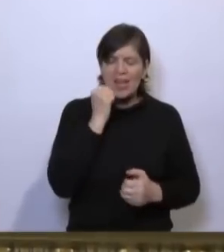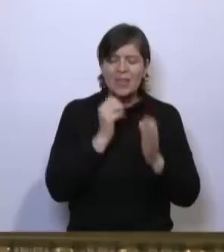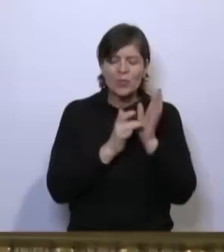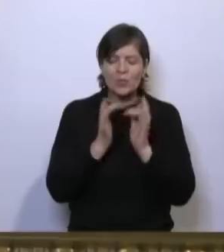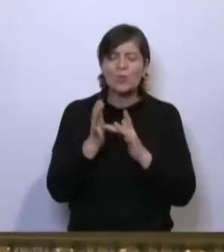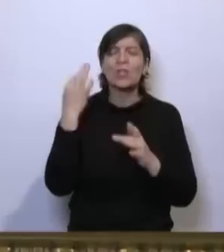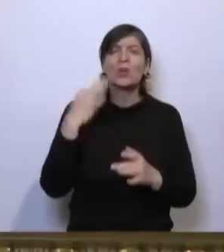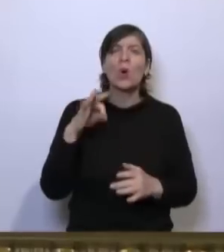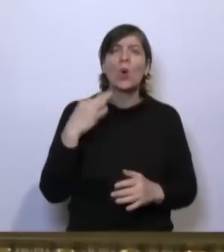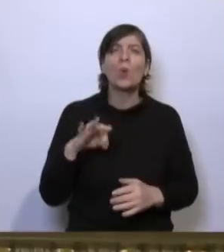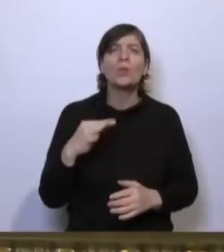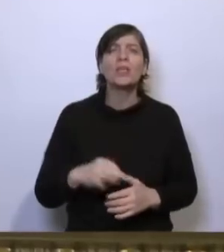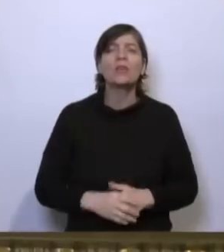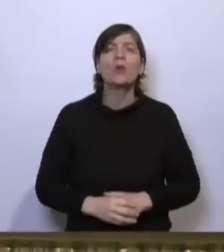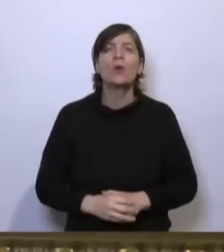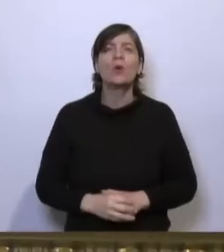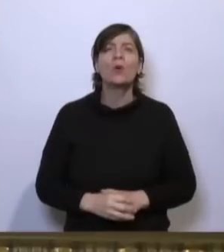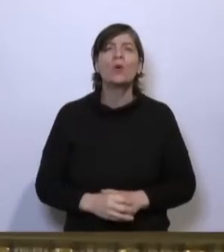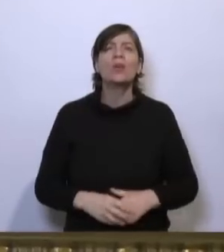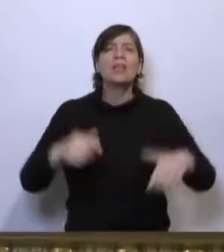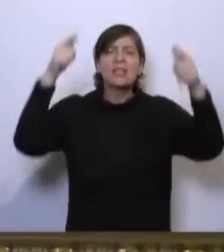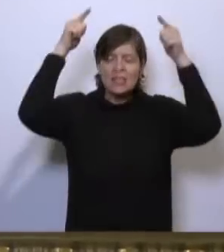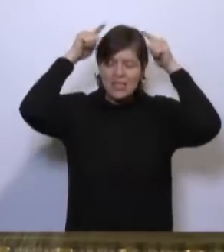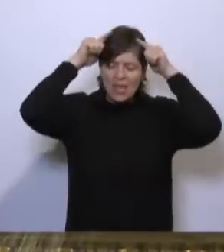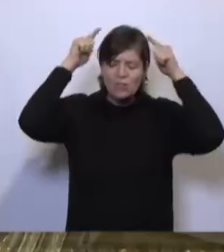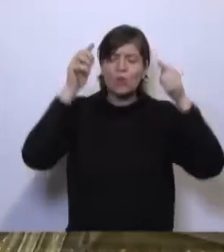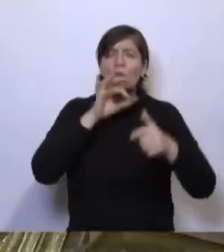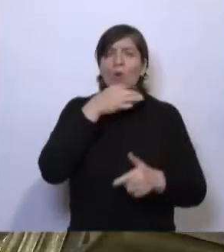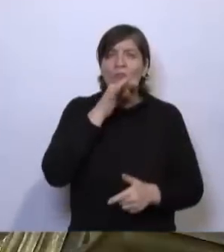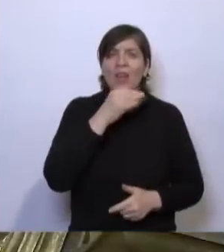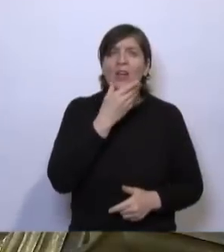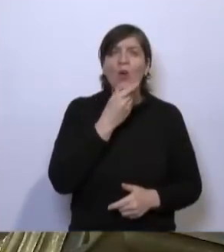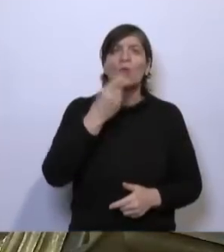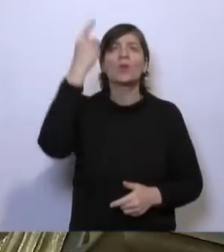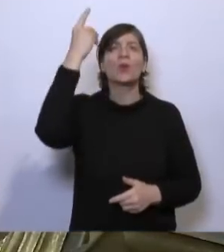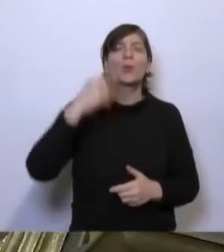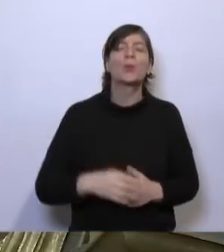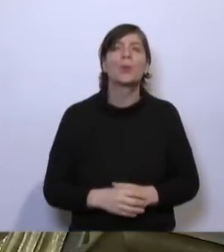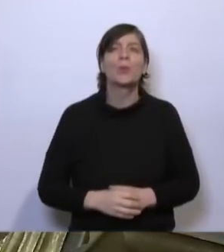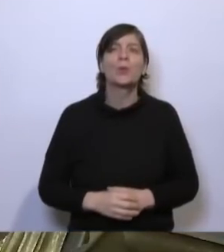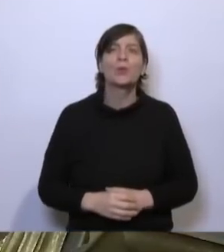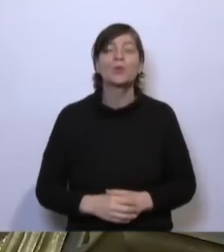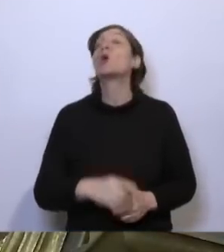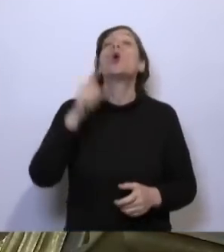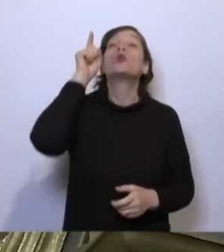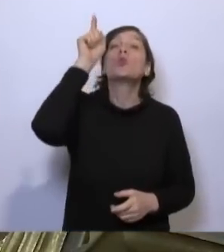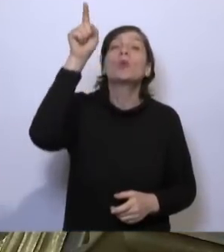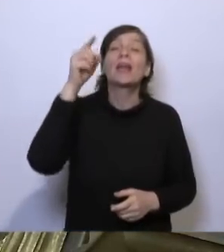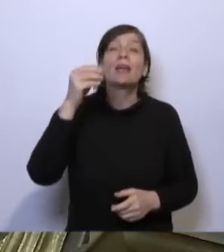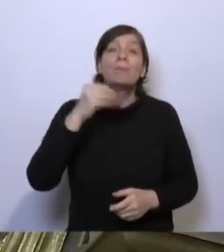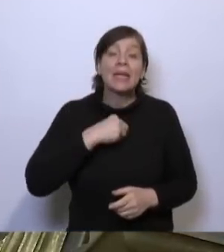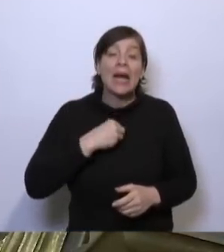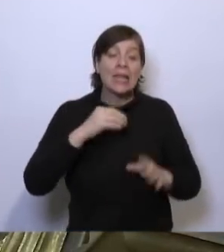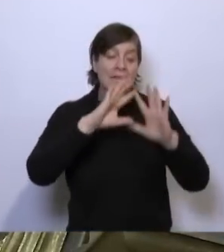Señor Jesús, Hijo único, Santo Cordero de Dios, tú